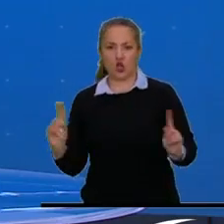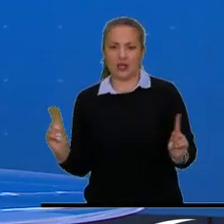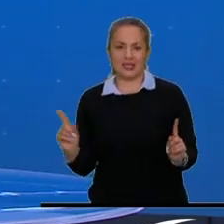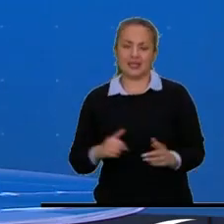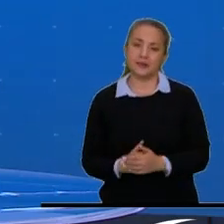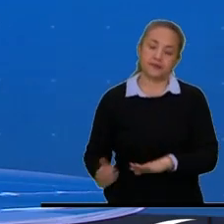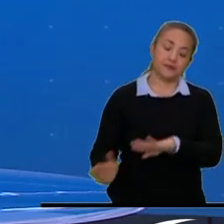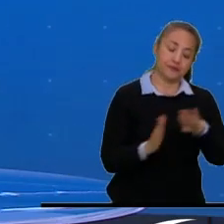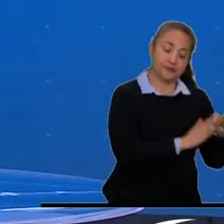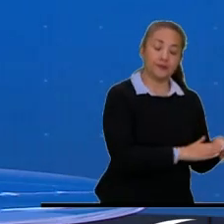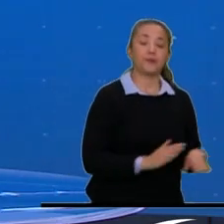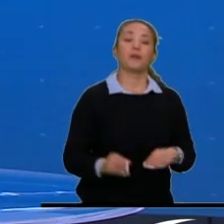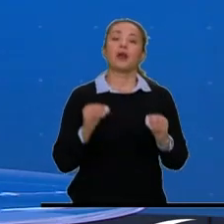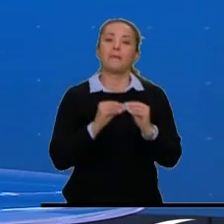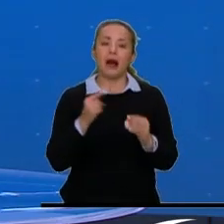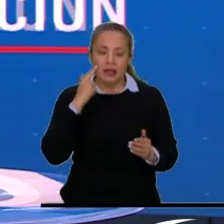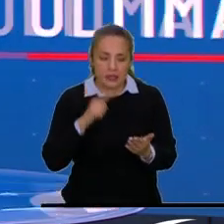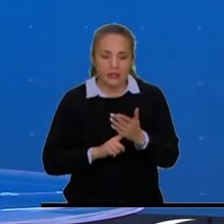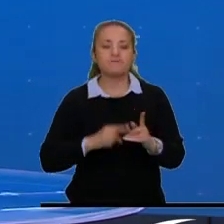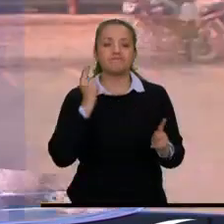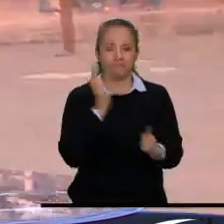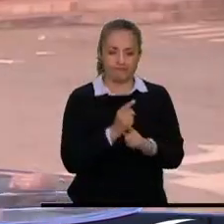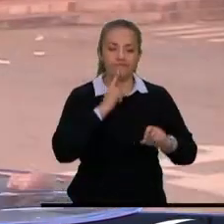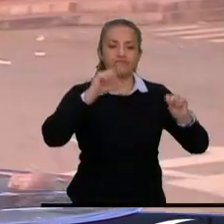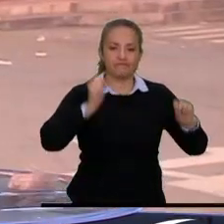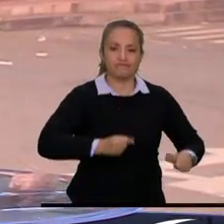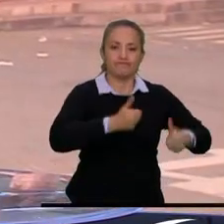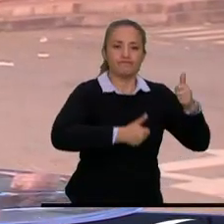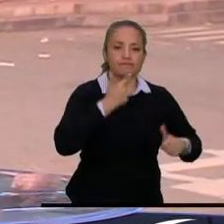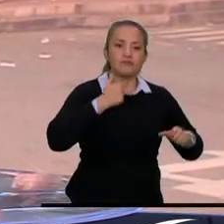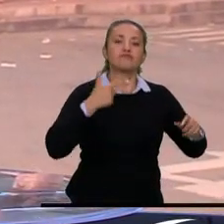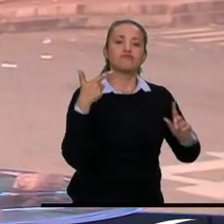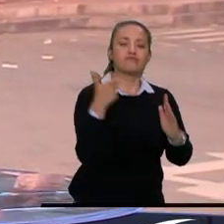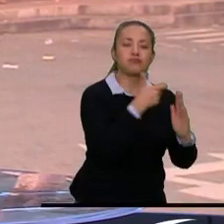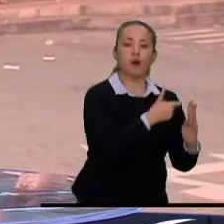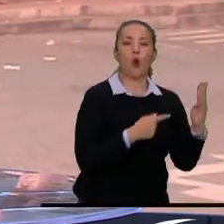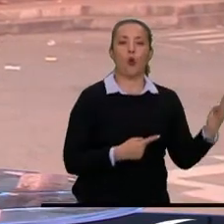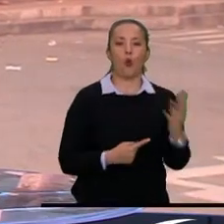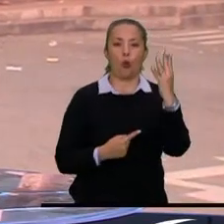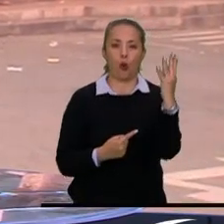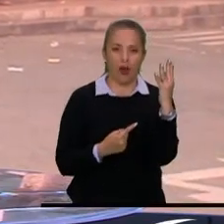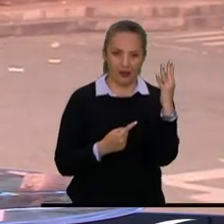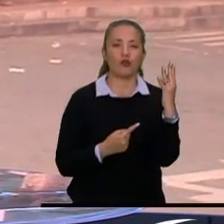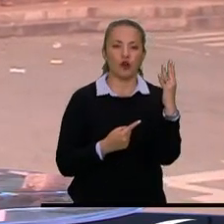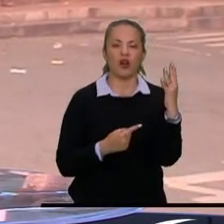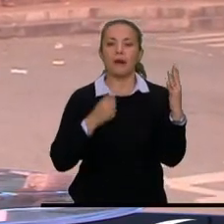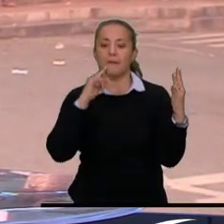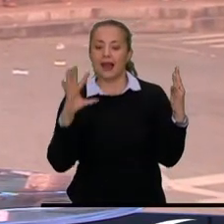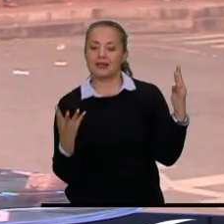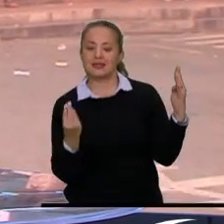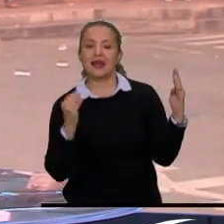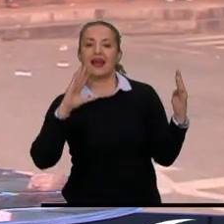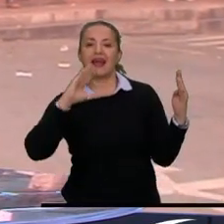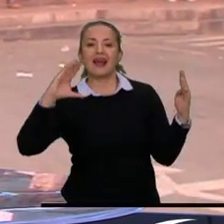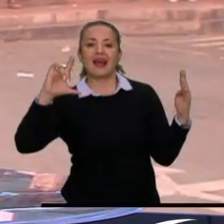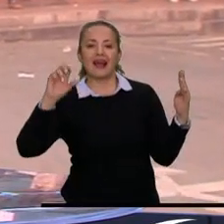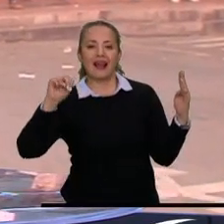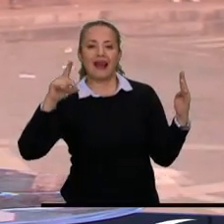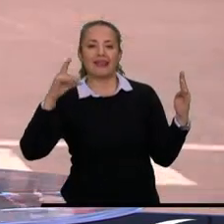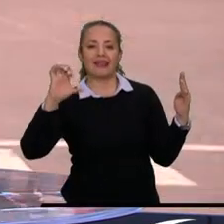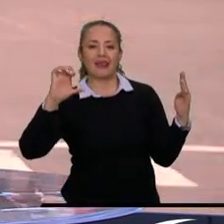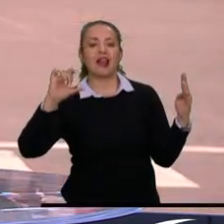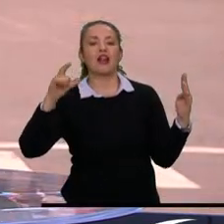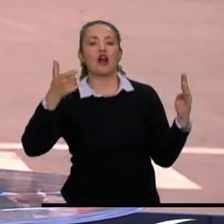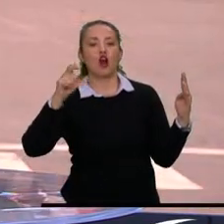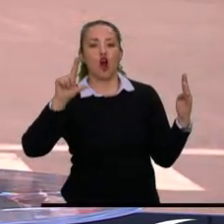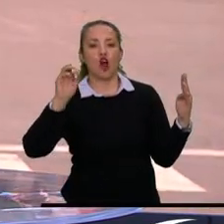Una nueva masacre ha sido confirmada por las autoridades. 4 personas fueron asesinadas, al parecer por hombres del Clan del Golfo en el Bajo Cauca